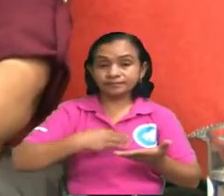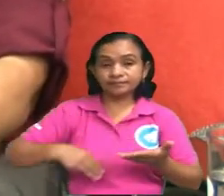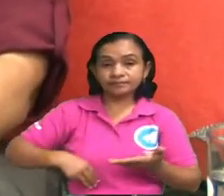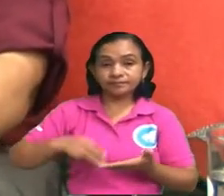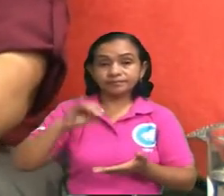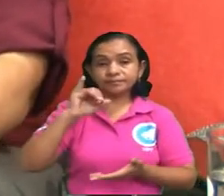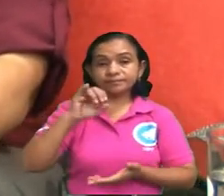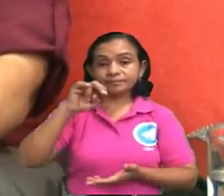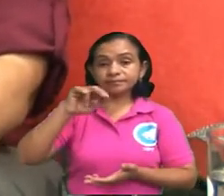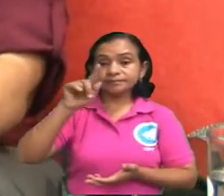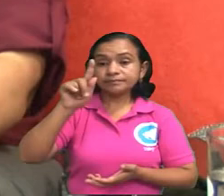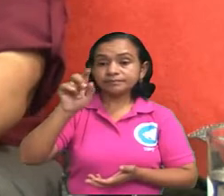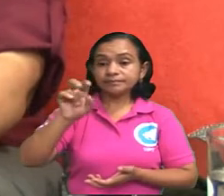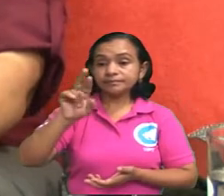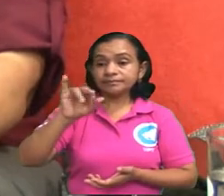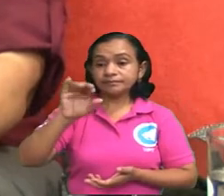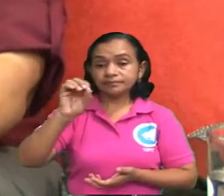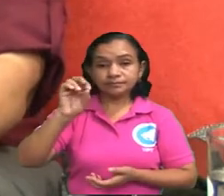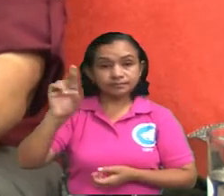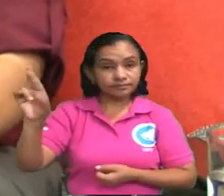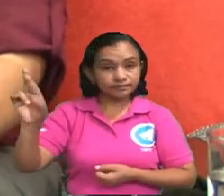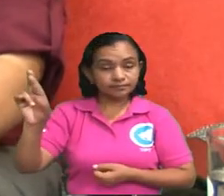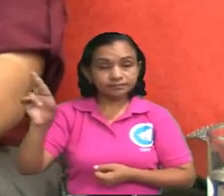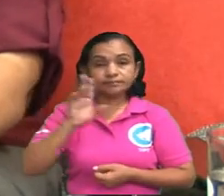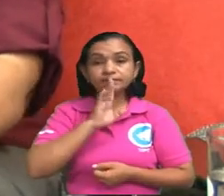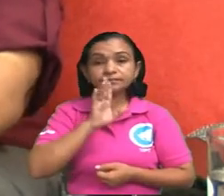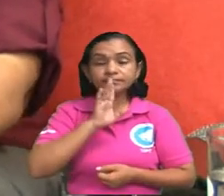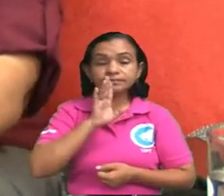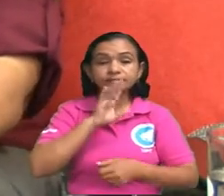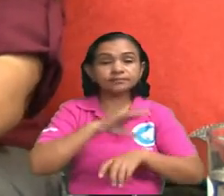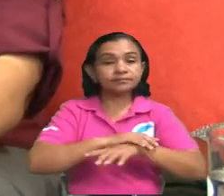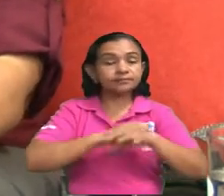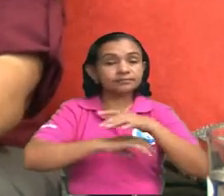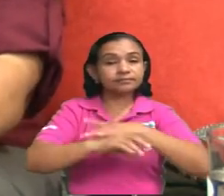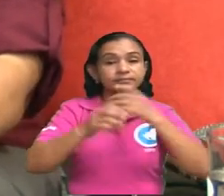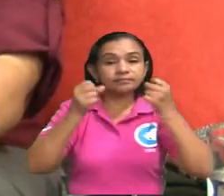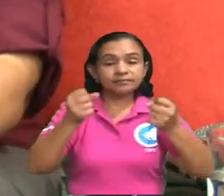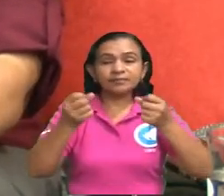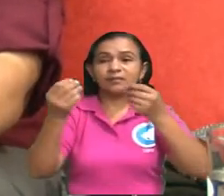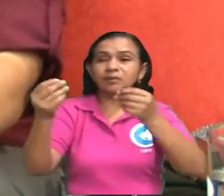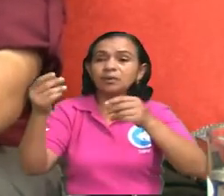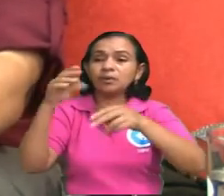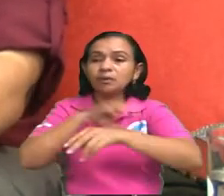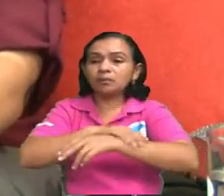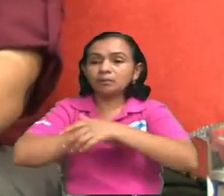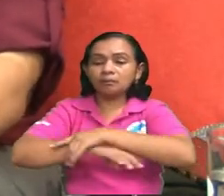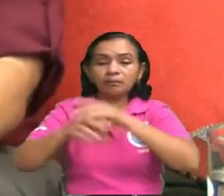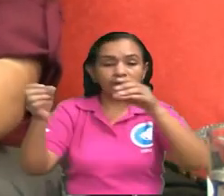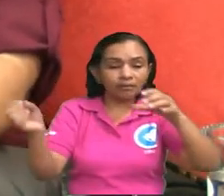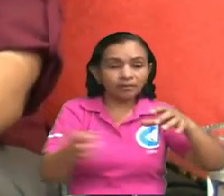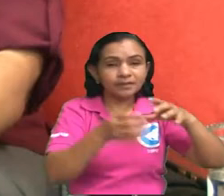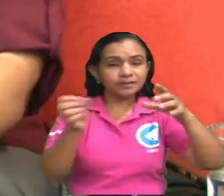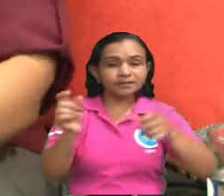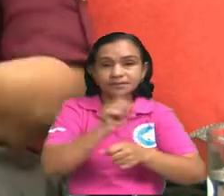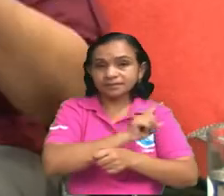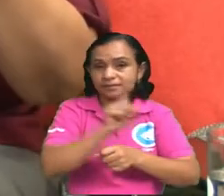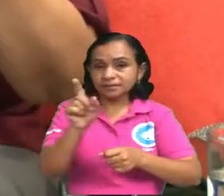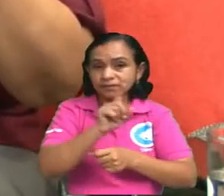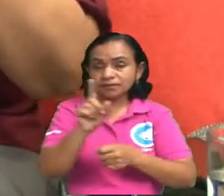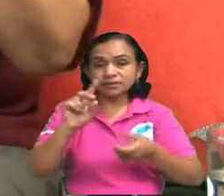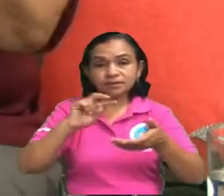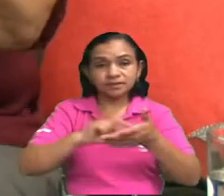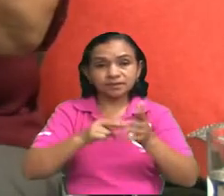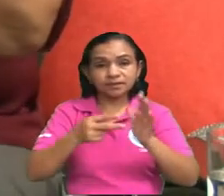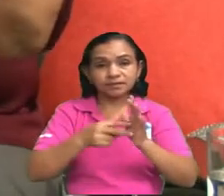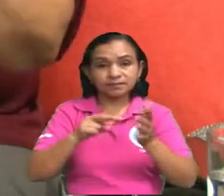Interior, haber hablado de que los sistemas penitenciarios no se cargaran, con preso, eso indica